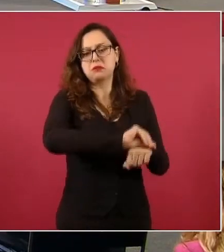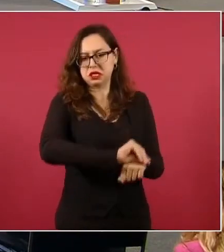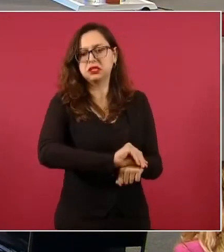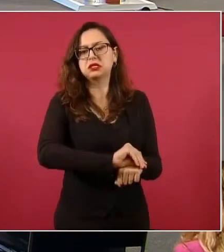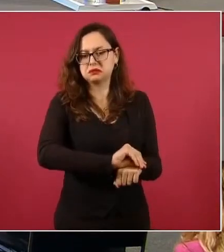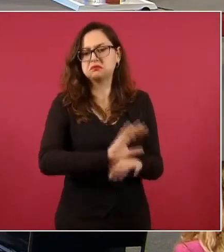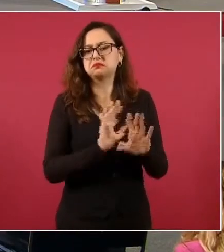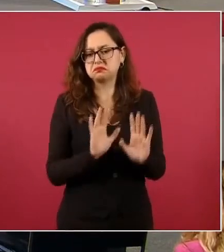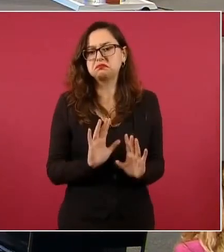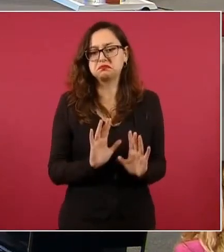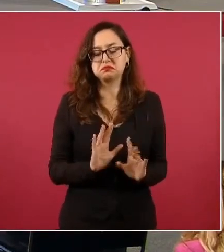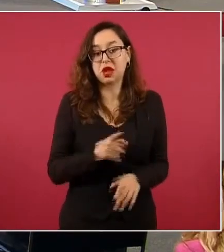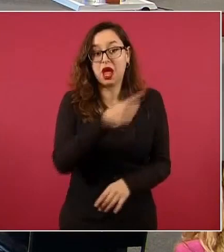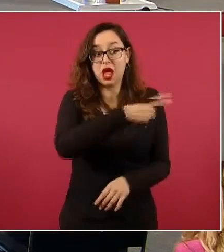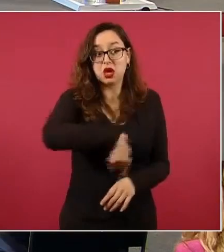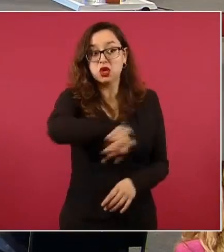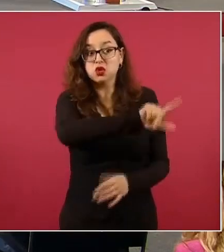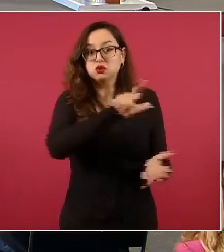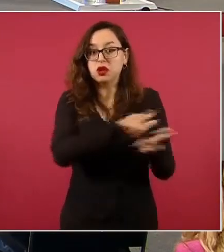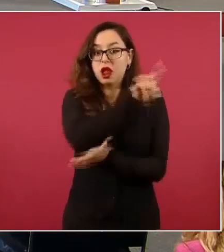. Estaba permitido,